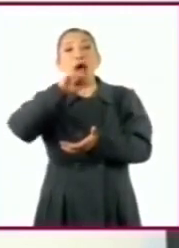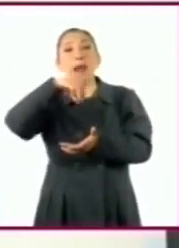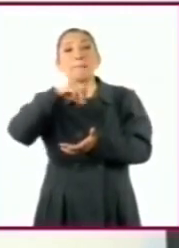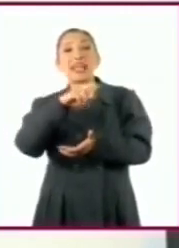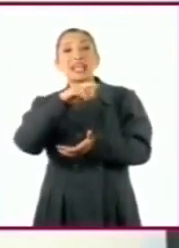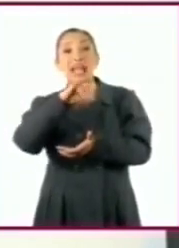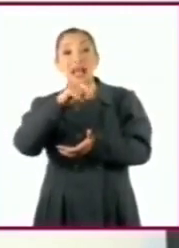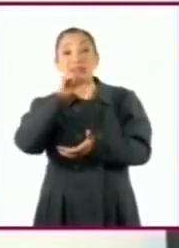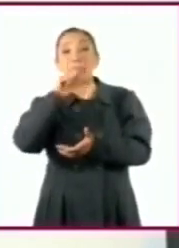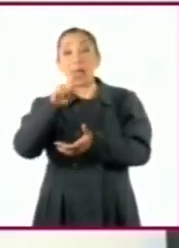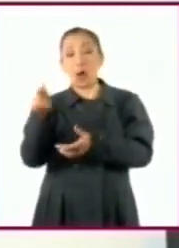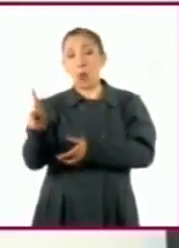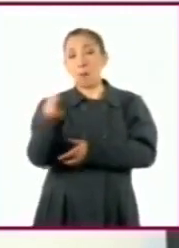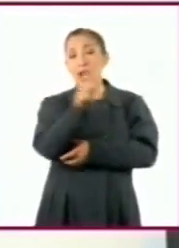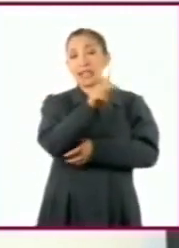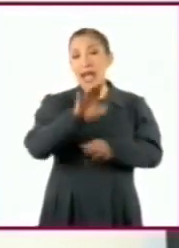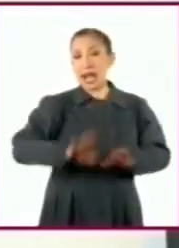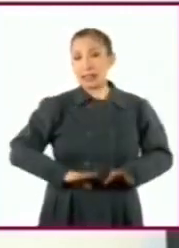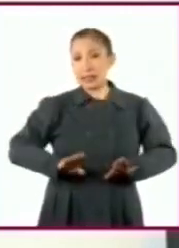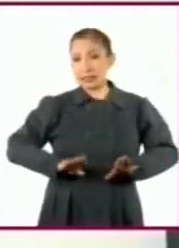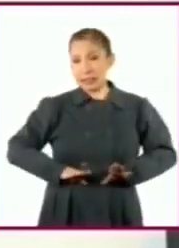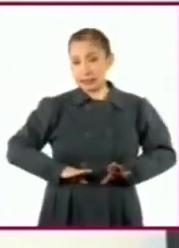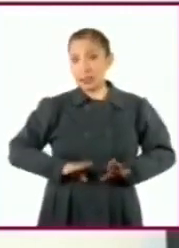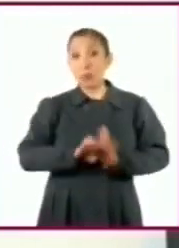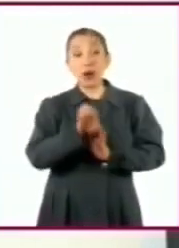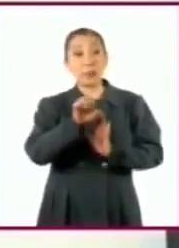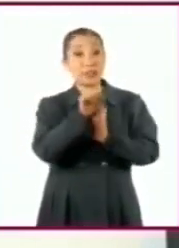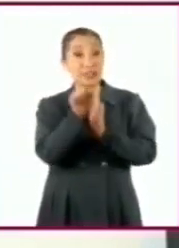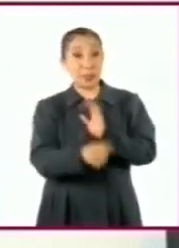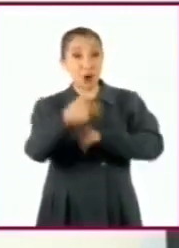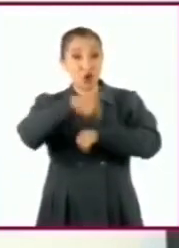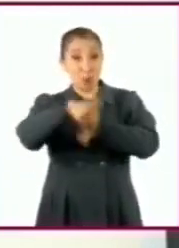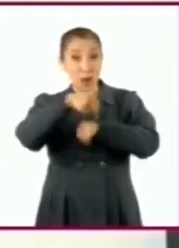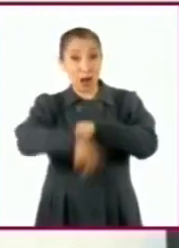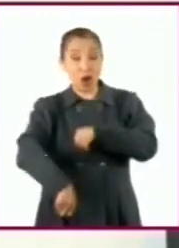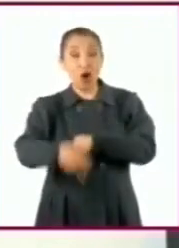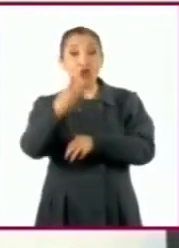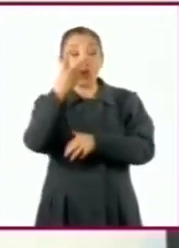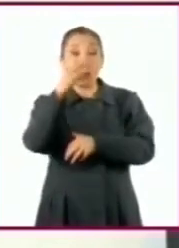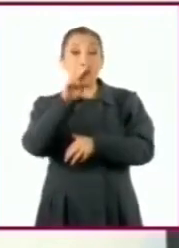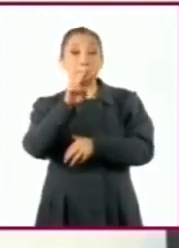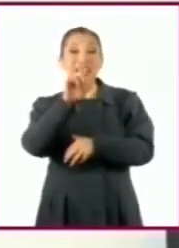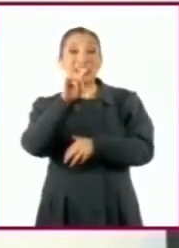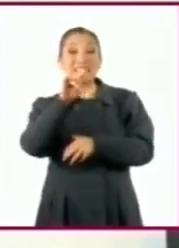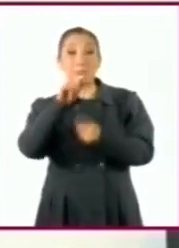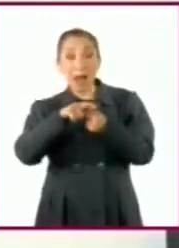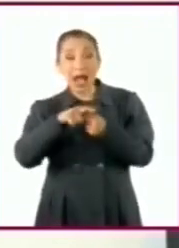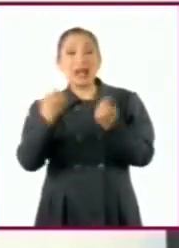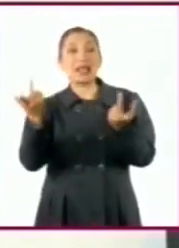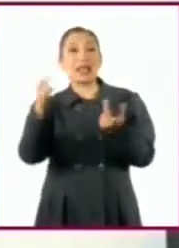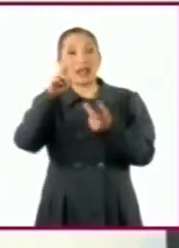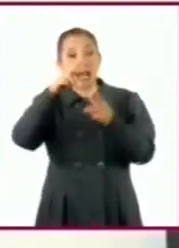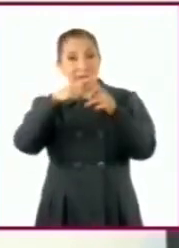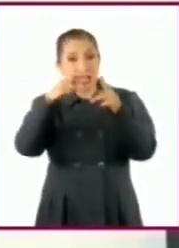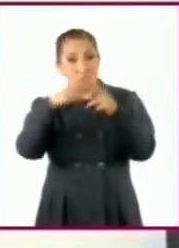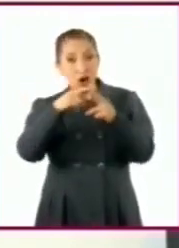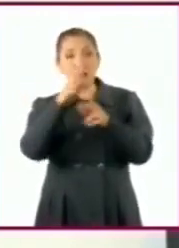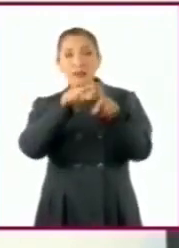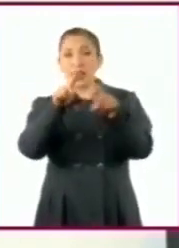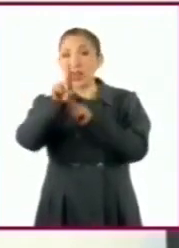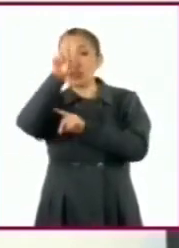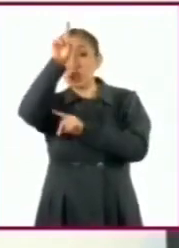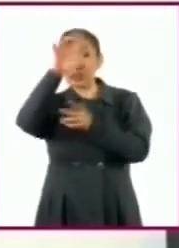llevaban a cabo ataques directos, pues se creía que solo cazaban al animal cuando caía en un pantano o estaba herido. Las trampas